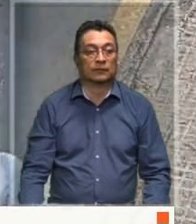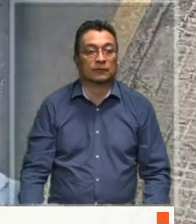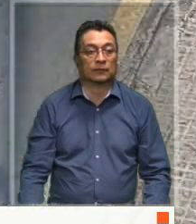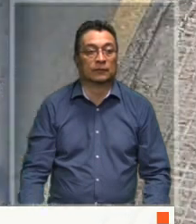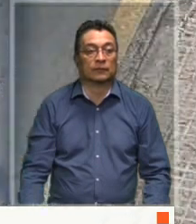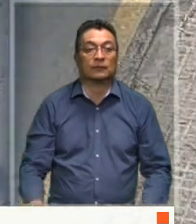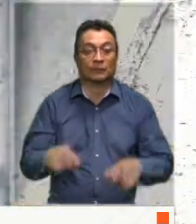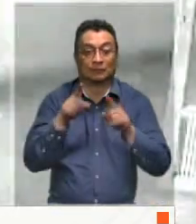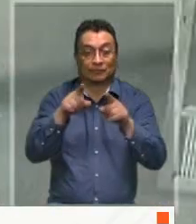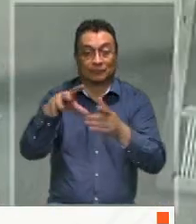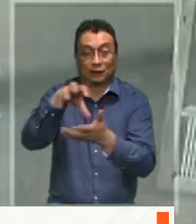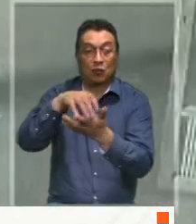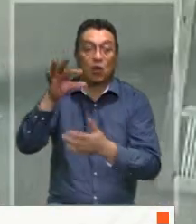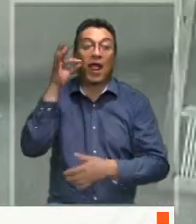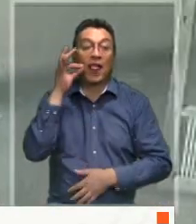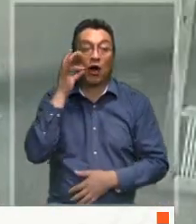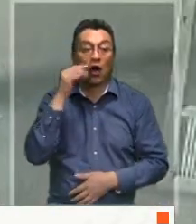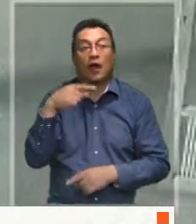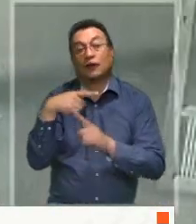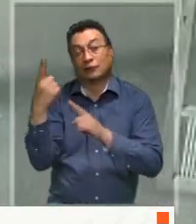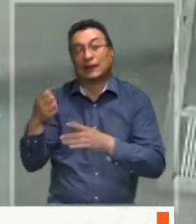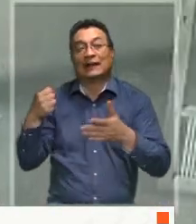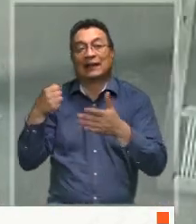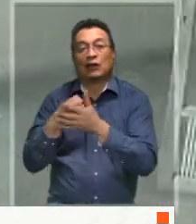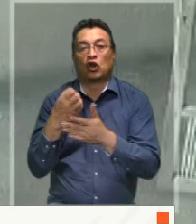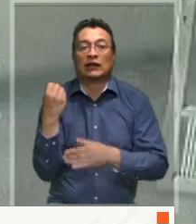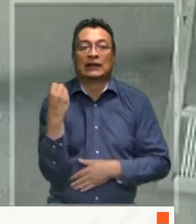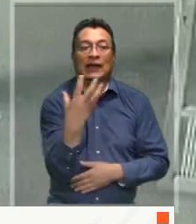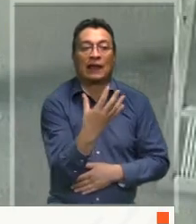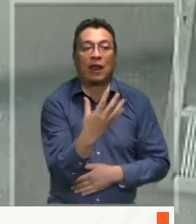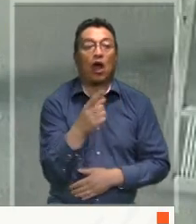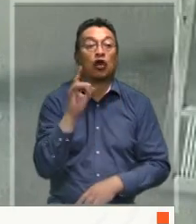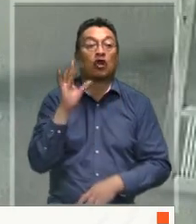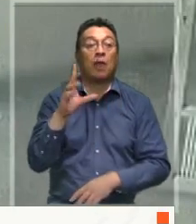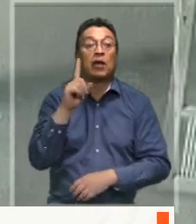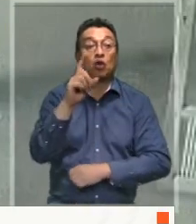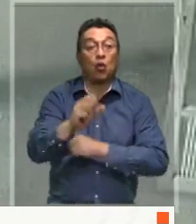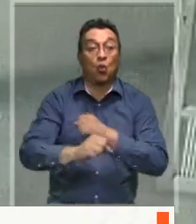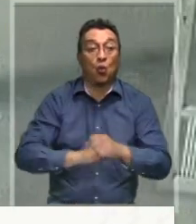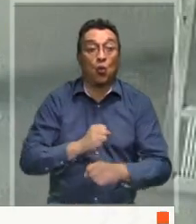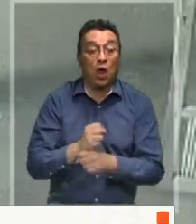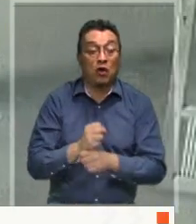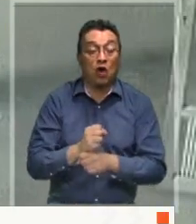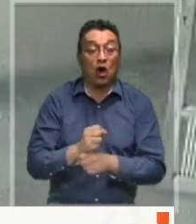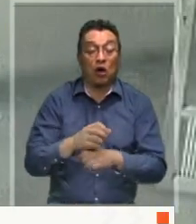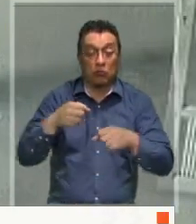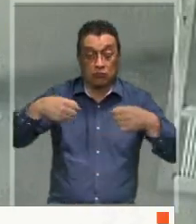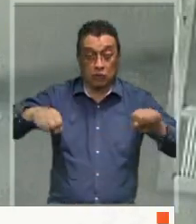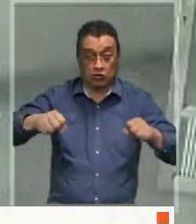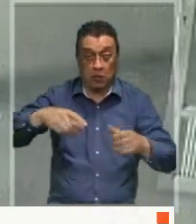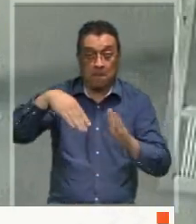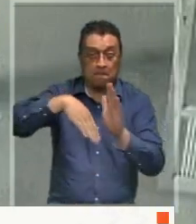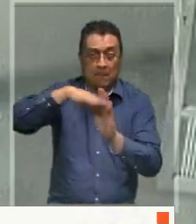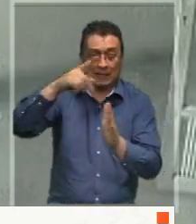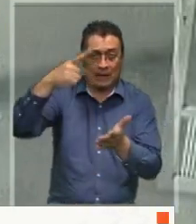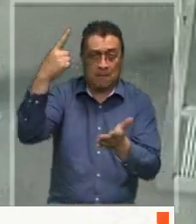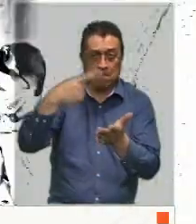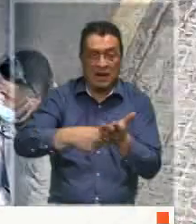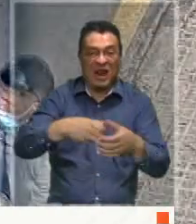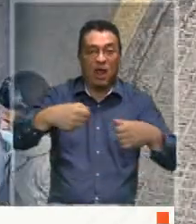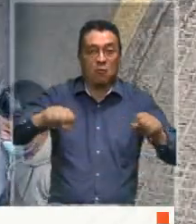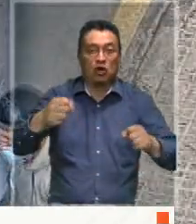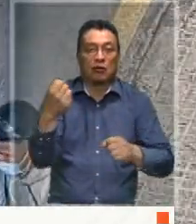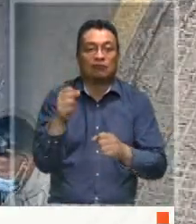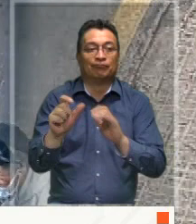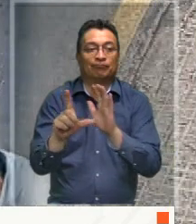Esto fue Las Condes y esto en Estación Central, donde solo el año pasado retiraron de circulación más de 1,000 motos irregulares. Como